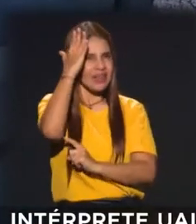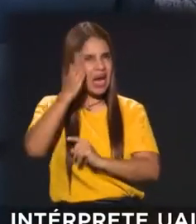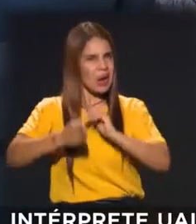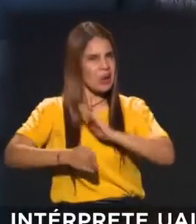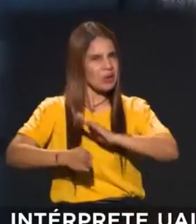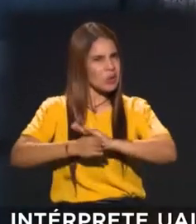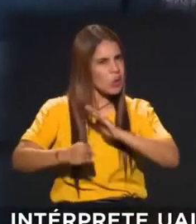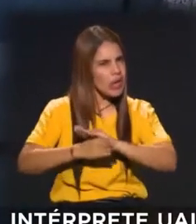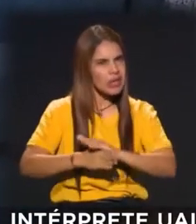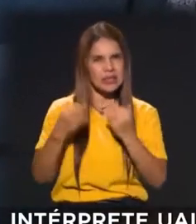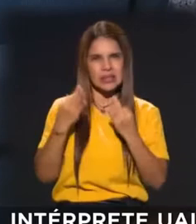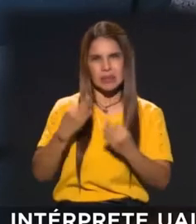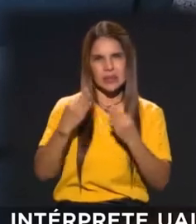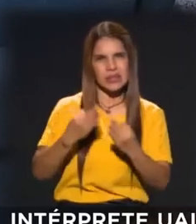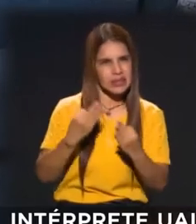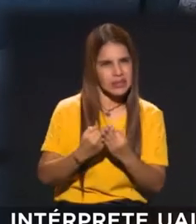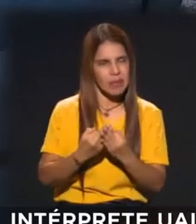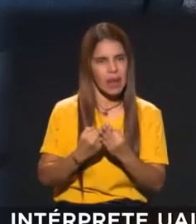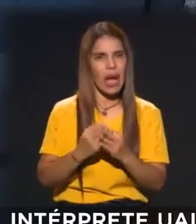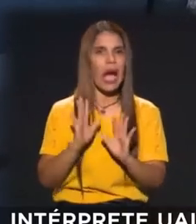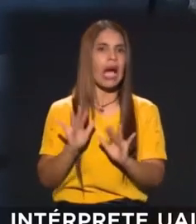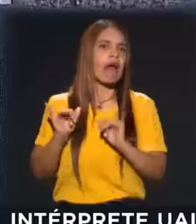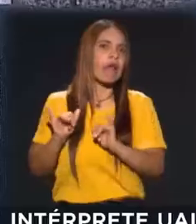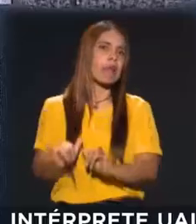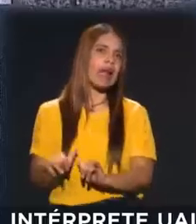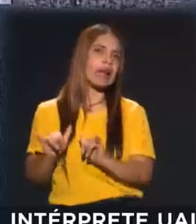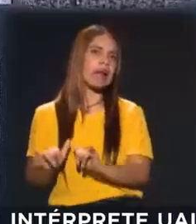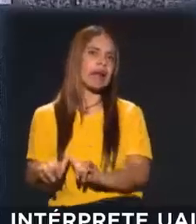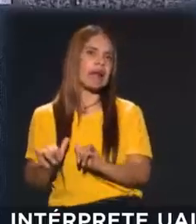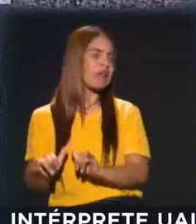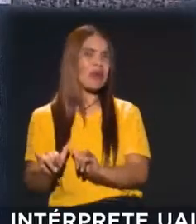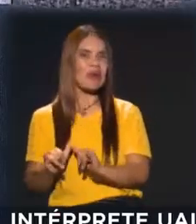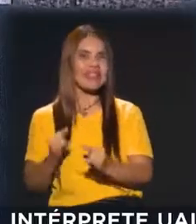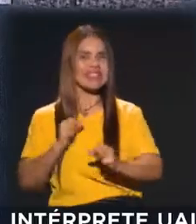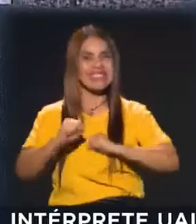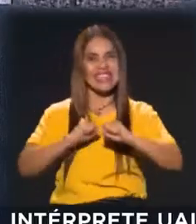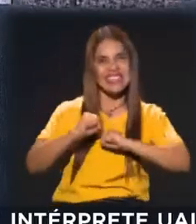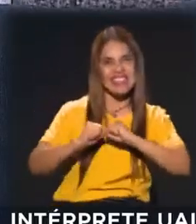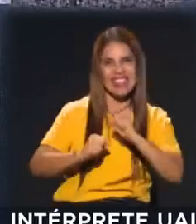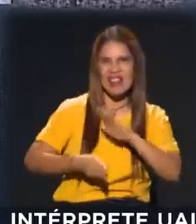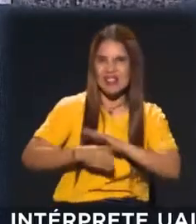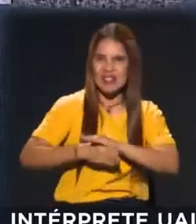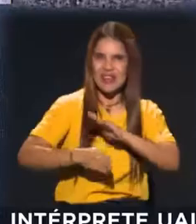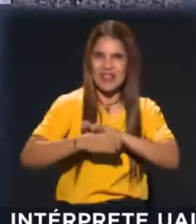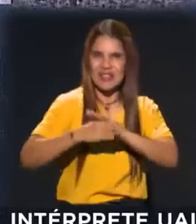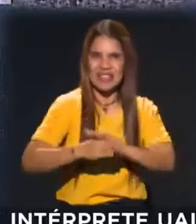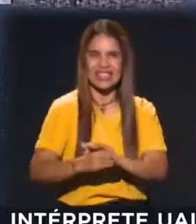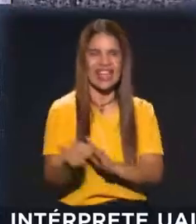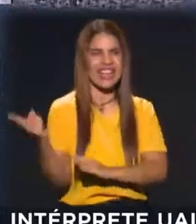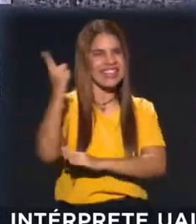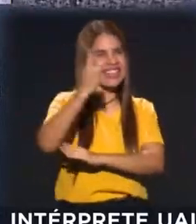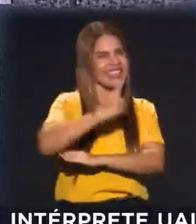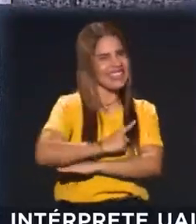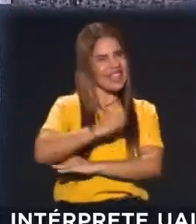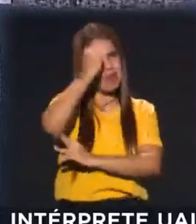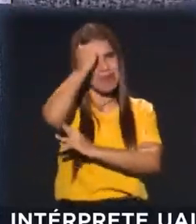sea la protagonista y no la cultura de la pasividad. Ese es el mensaje y ese es el regalo, ¿y ese es el regalo? Del Día de los Maestros. Así que un feliz